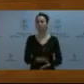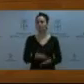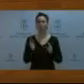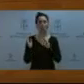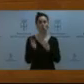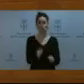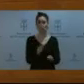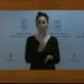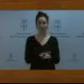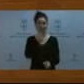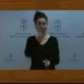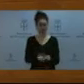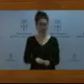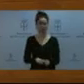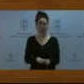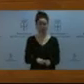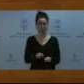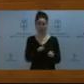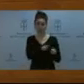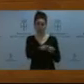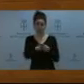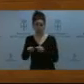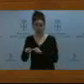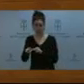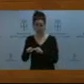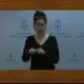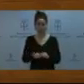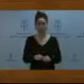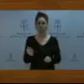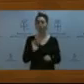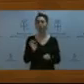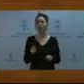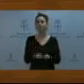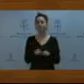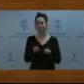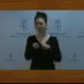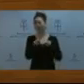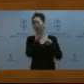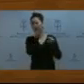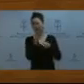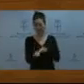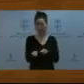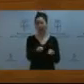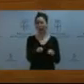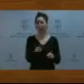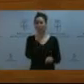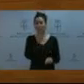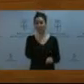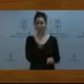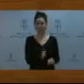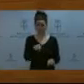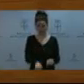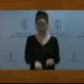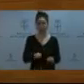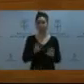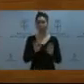batidas, o la falta de puntería. Porque es que cuando vienen aquí dicen: oiga, de 200 y pico es que no se ha matado